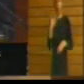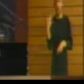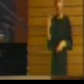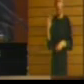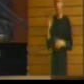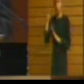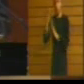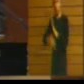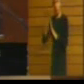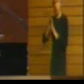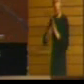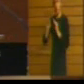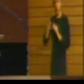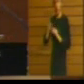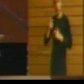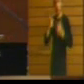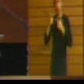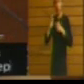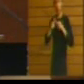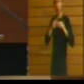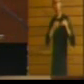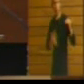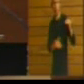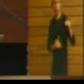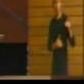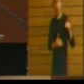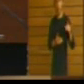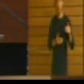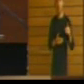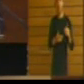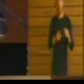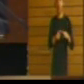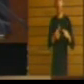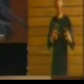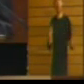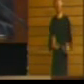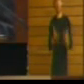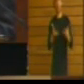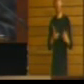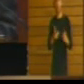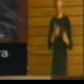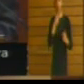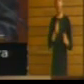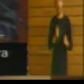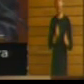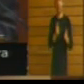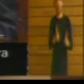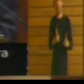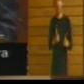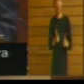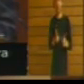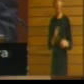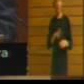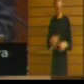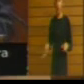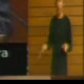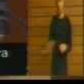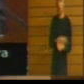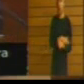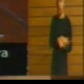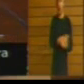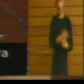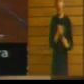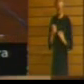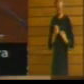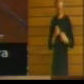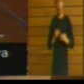de la propia normativa del departamento y siendo cicatero a la hora de facilitar y posibilitar cubrir las